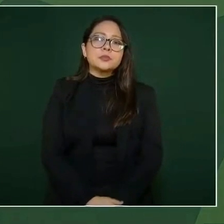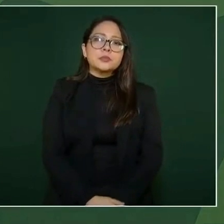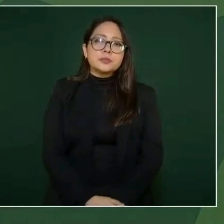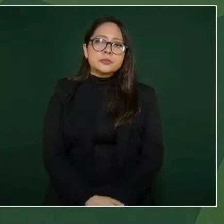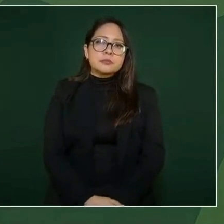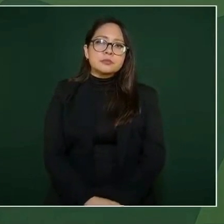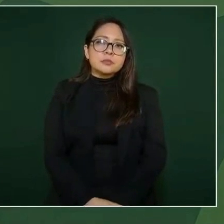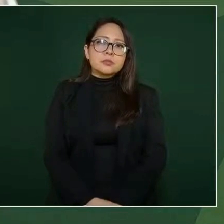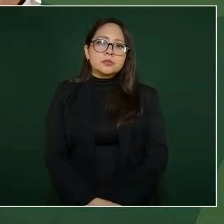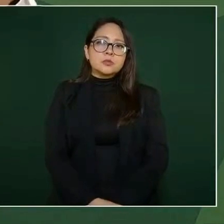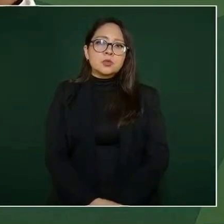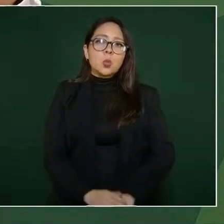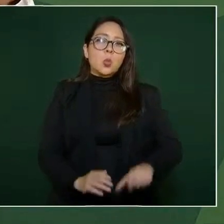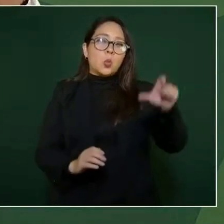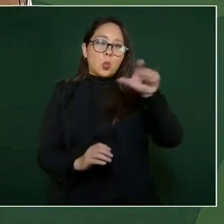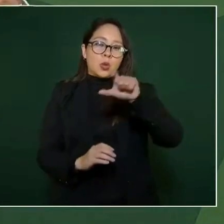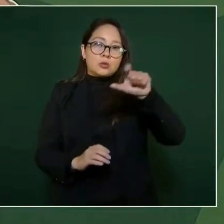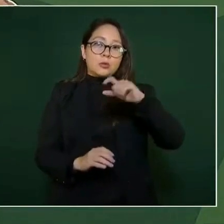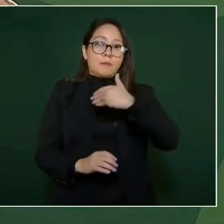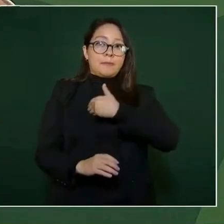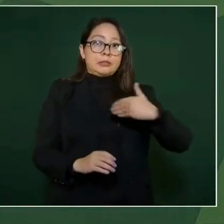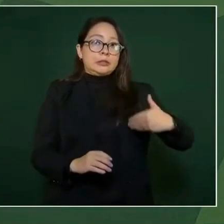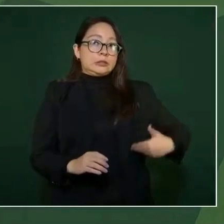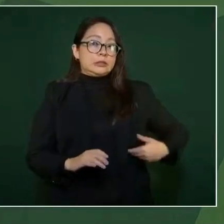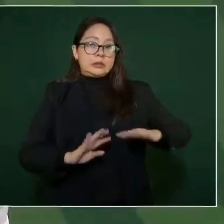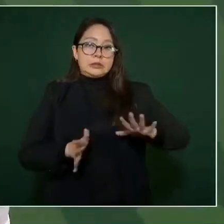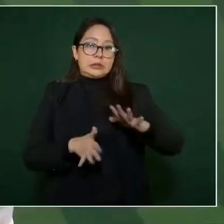cuando se iba a dar lo de la sucesión presidencial,